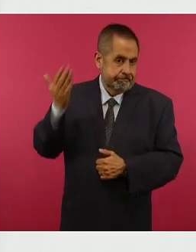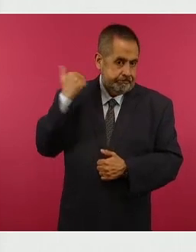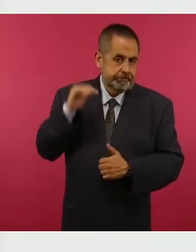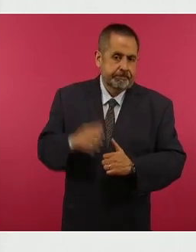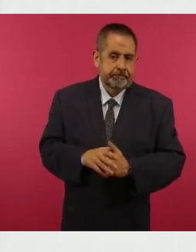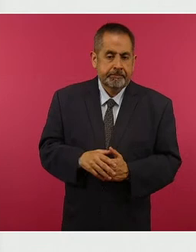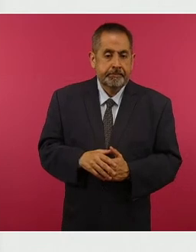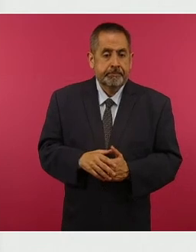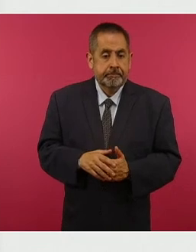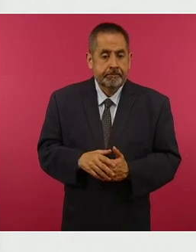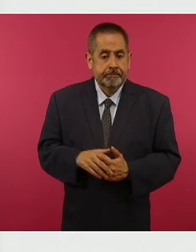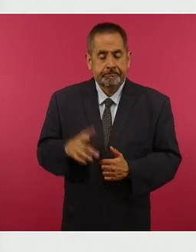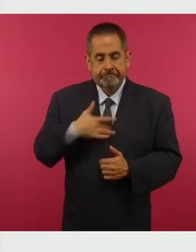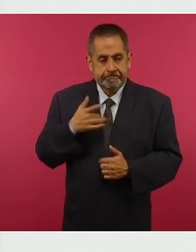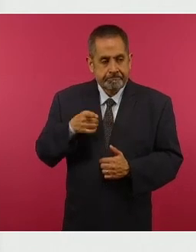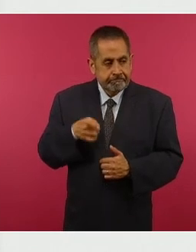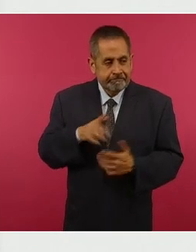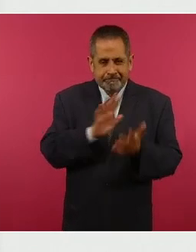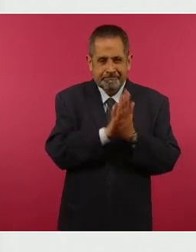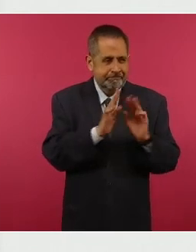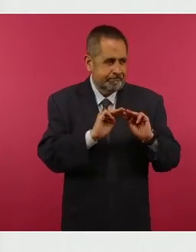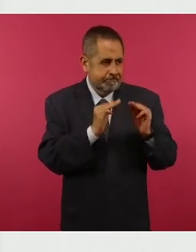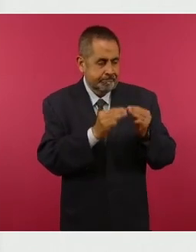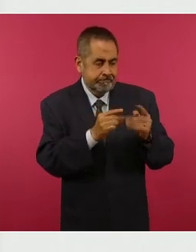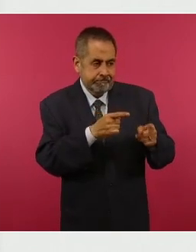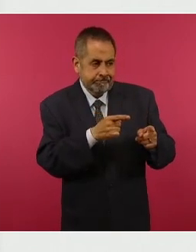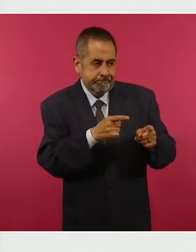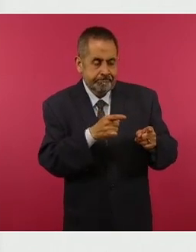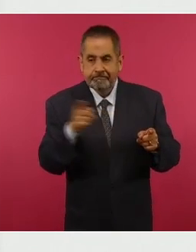Reconoce que el combate al narco,